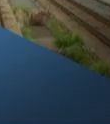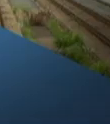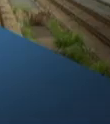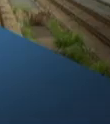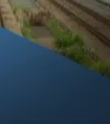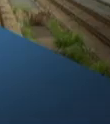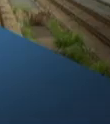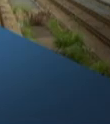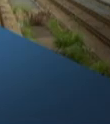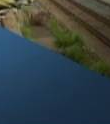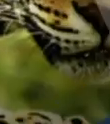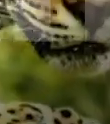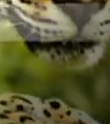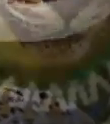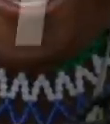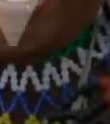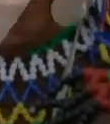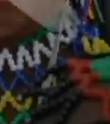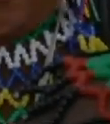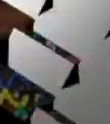más largo del mundo.